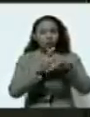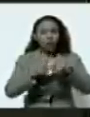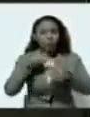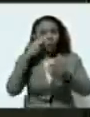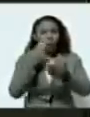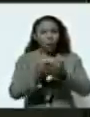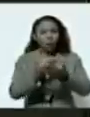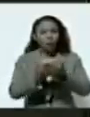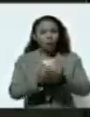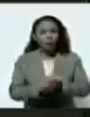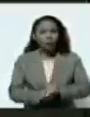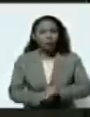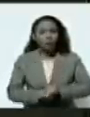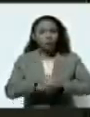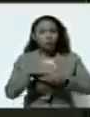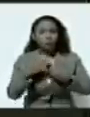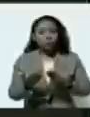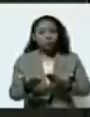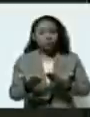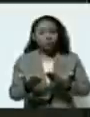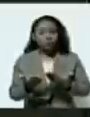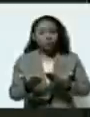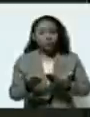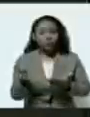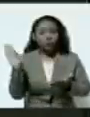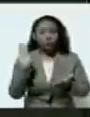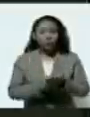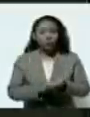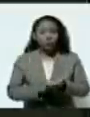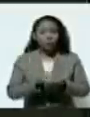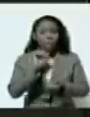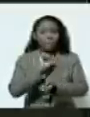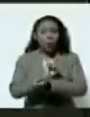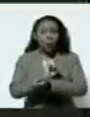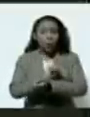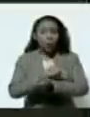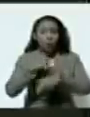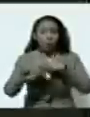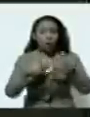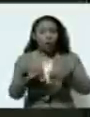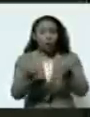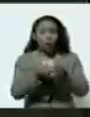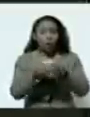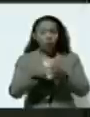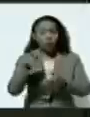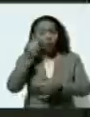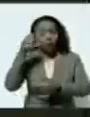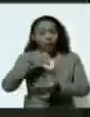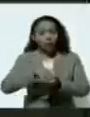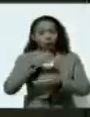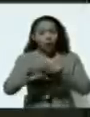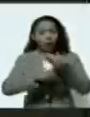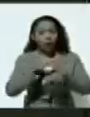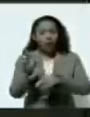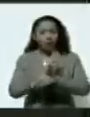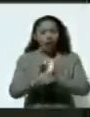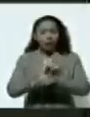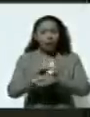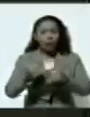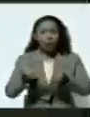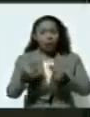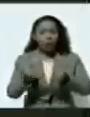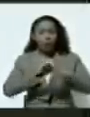pruebas de que se ponía preso un narcotraficante, los organismos de seguridad del Estado fungían rápidamente y